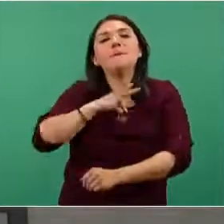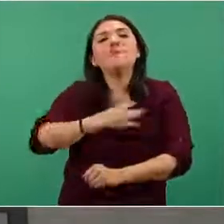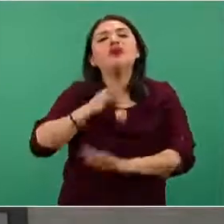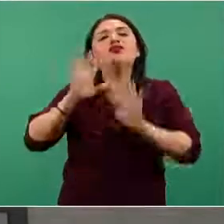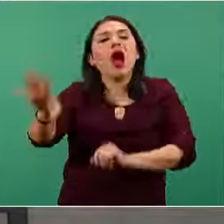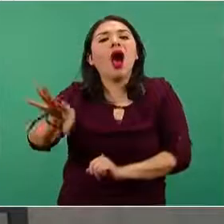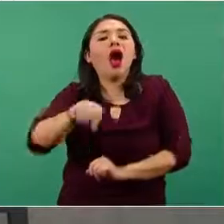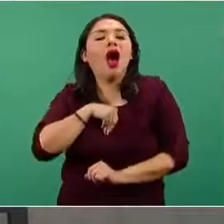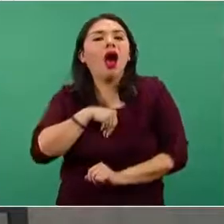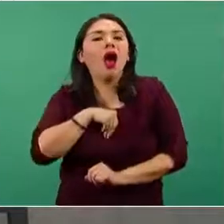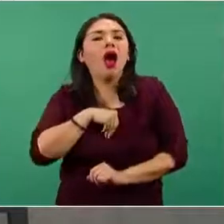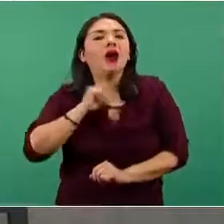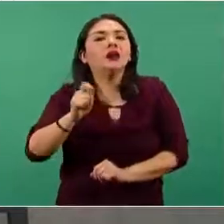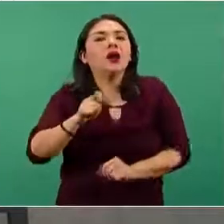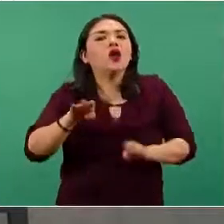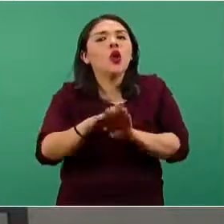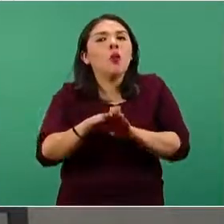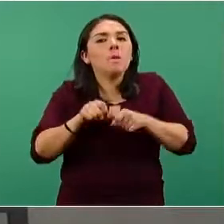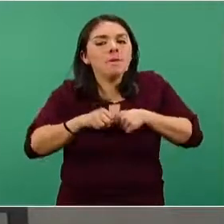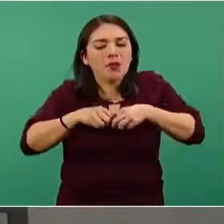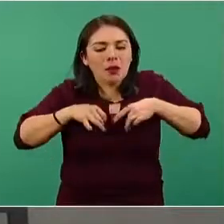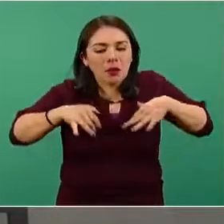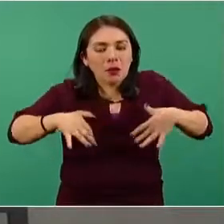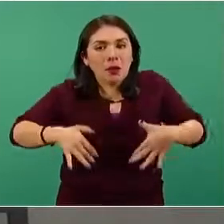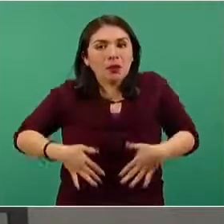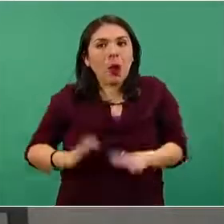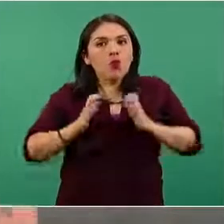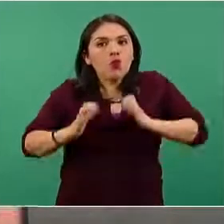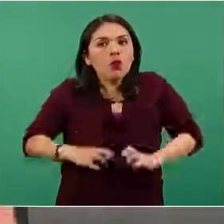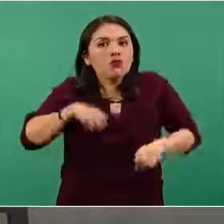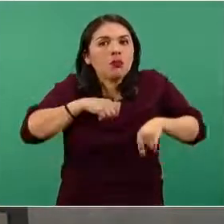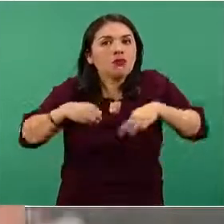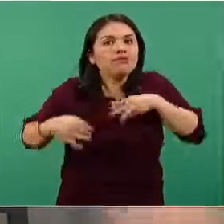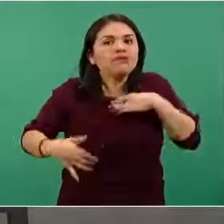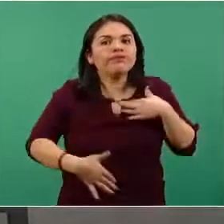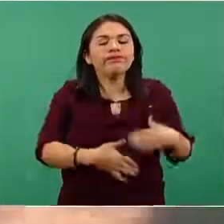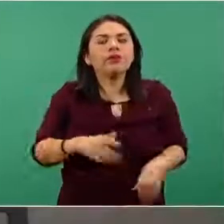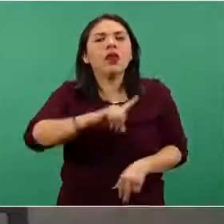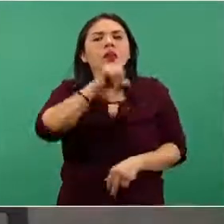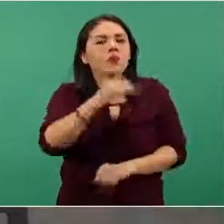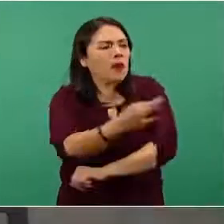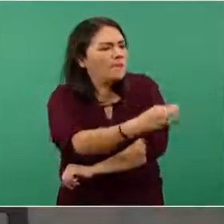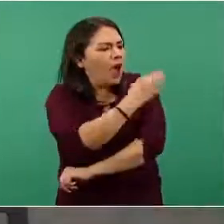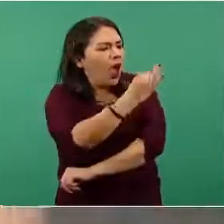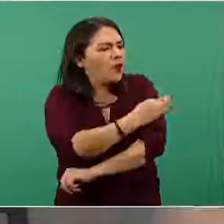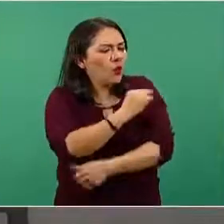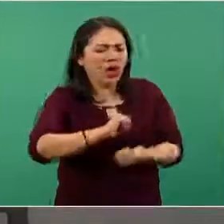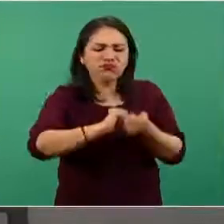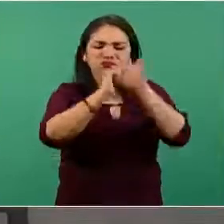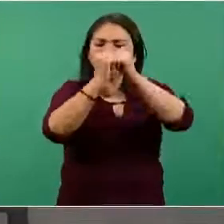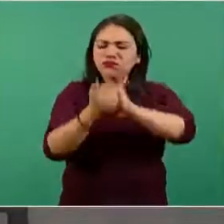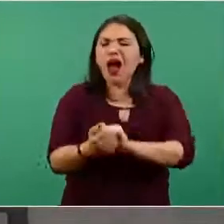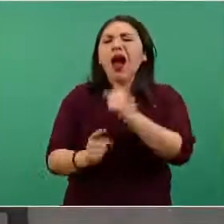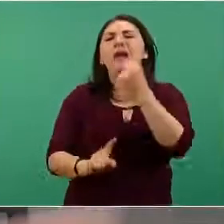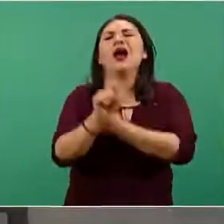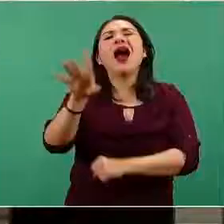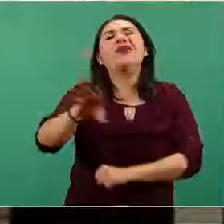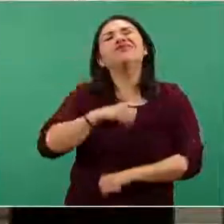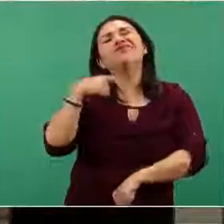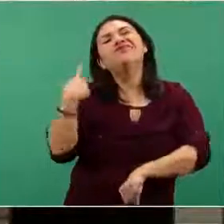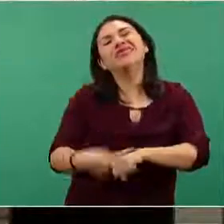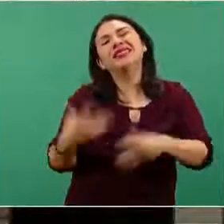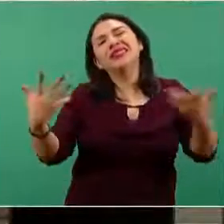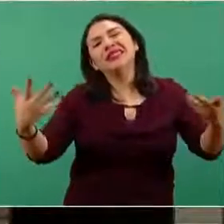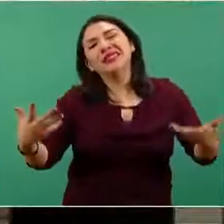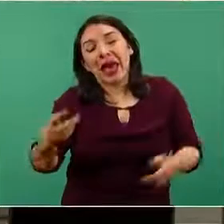estaba multiplicando en el organismo humano y pocos días después de la vacunación apareció la enfermedad.